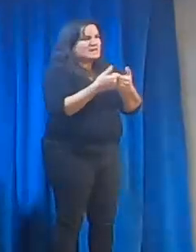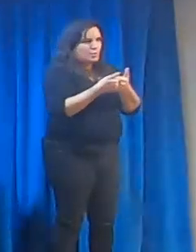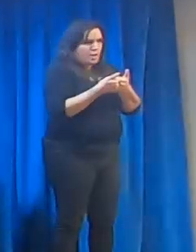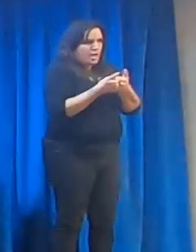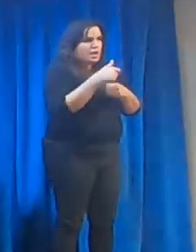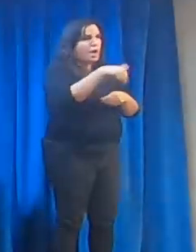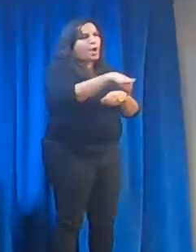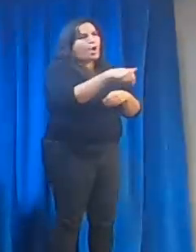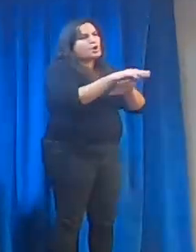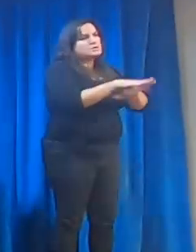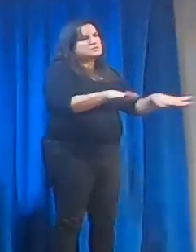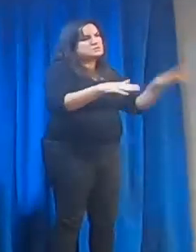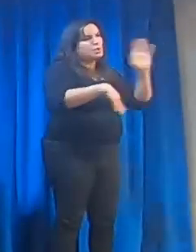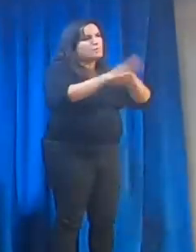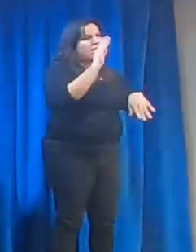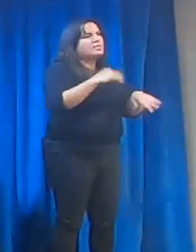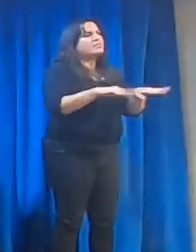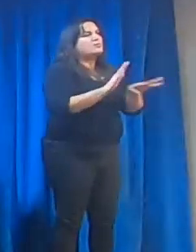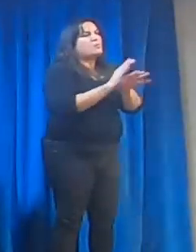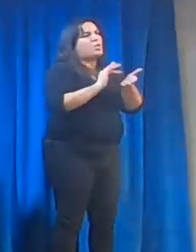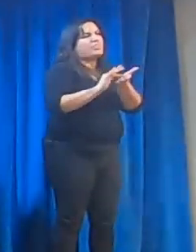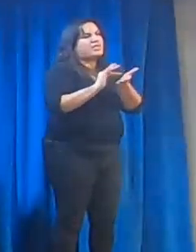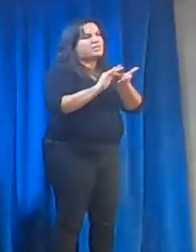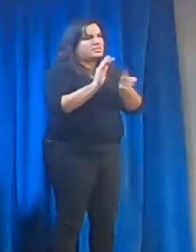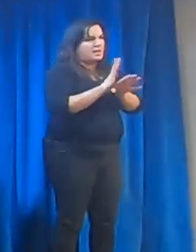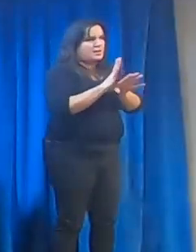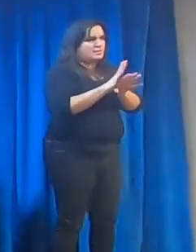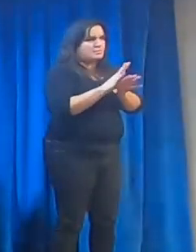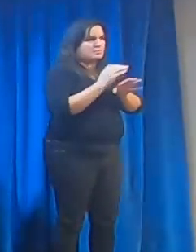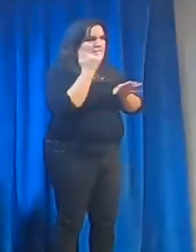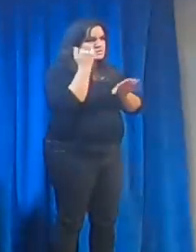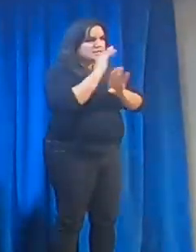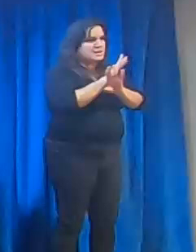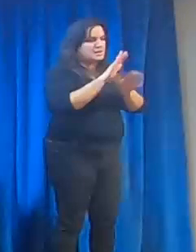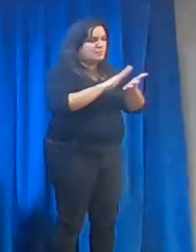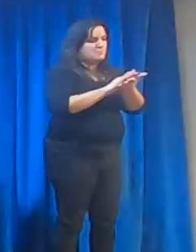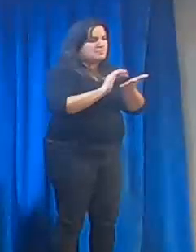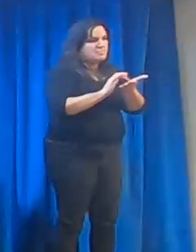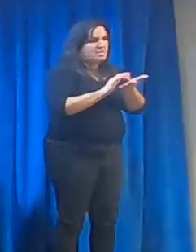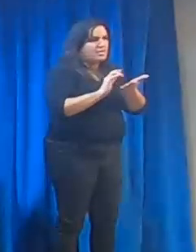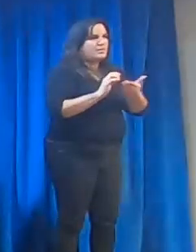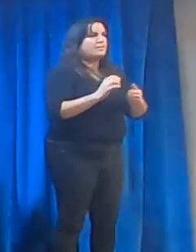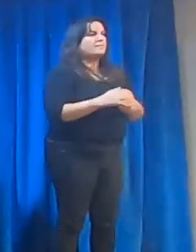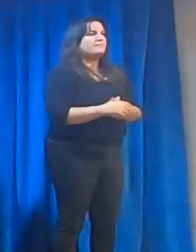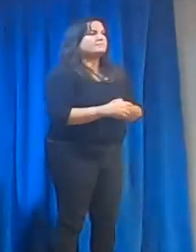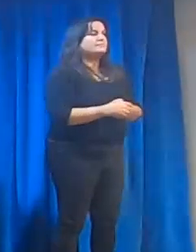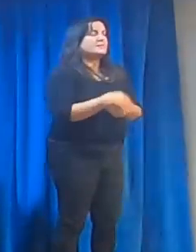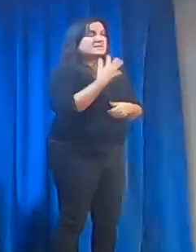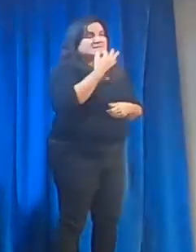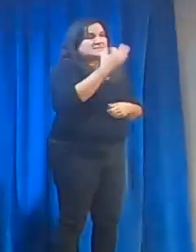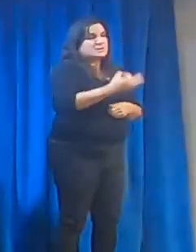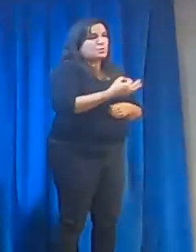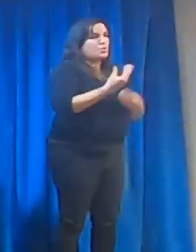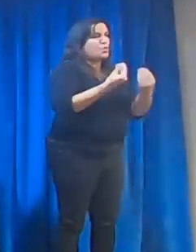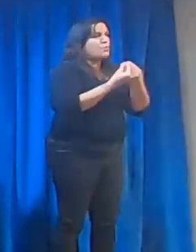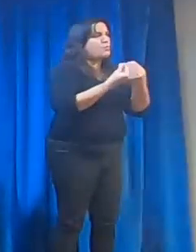más digital. La palma se ha dejado de usar. Y es muy probable, y así lo anuncian muchos personajes